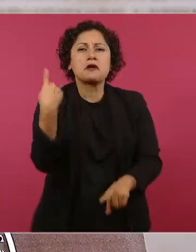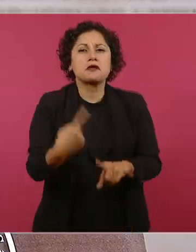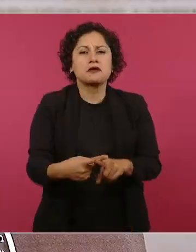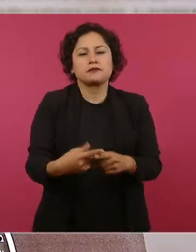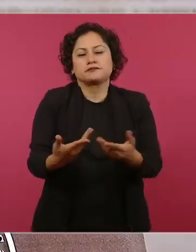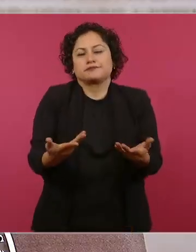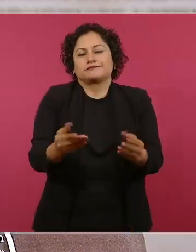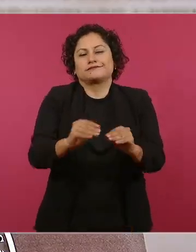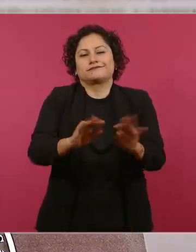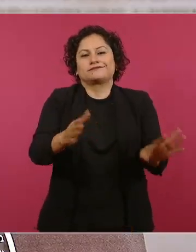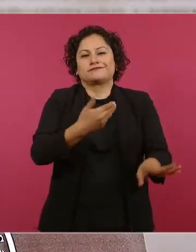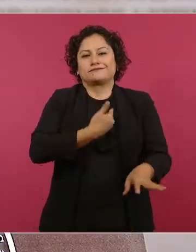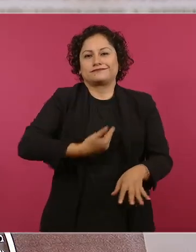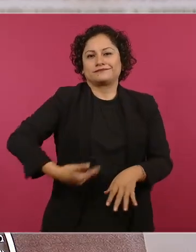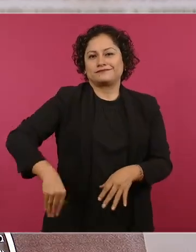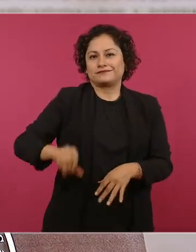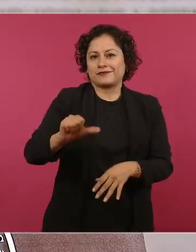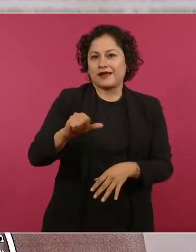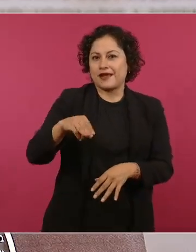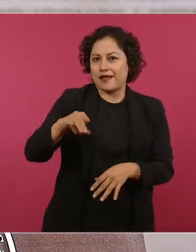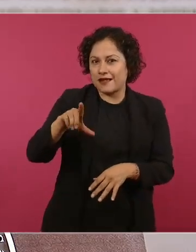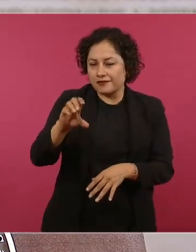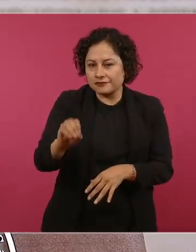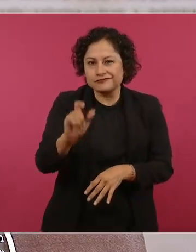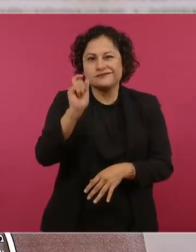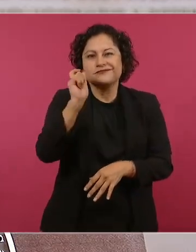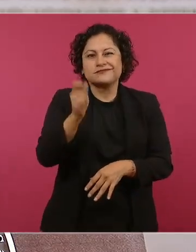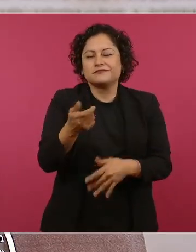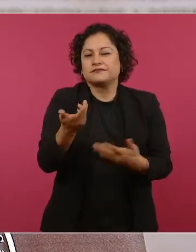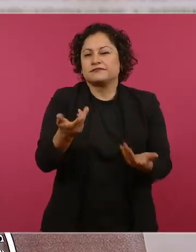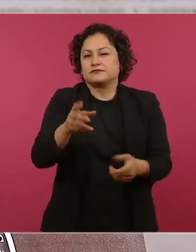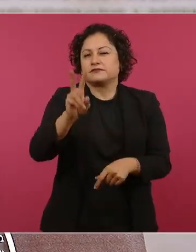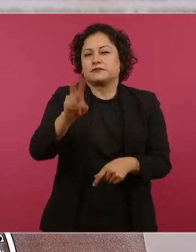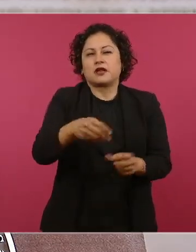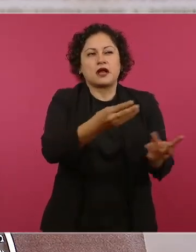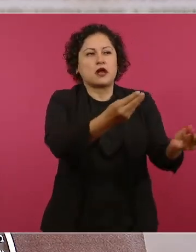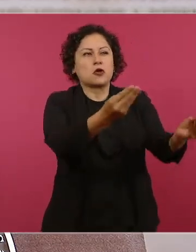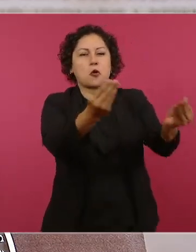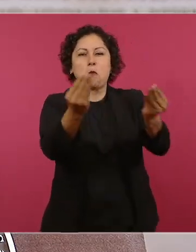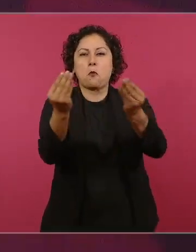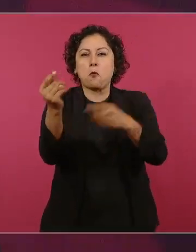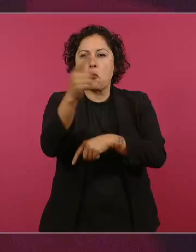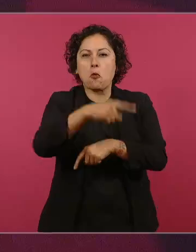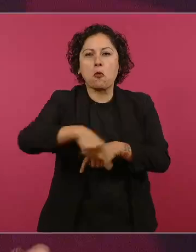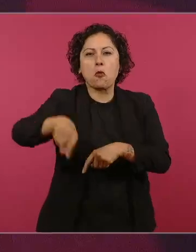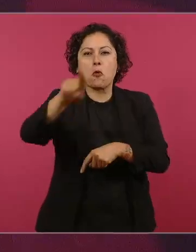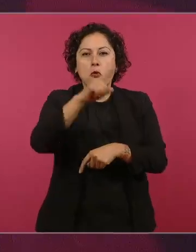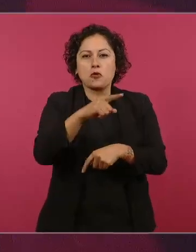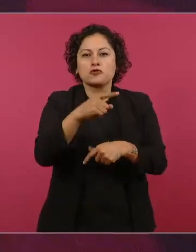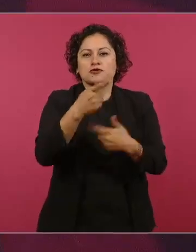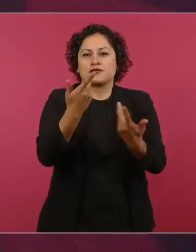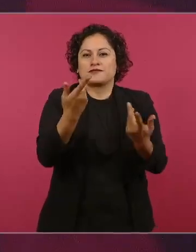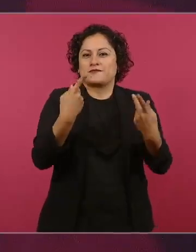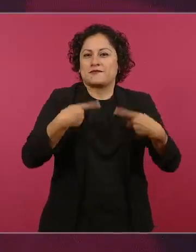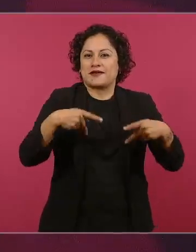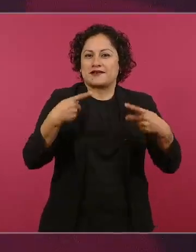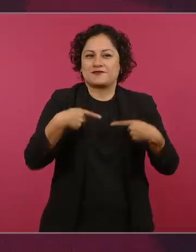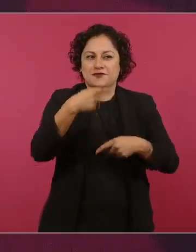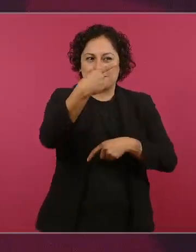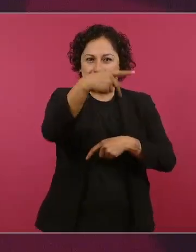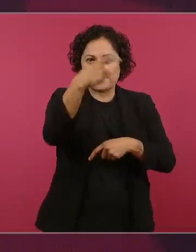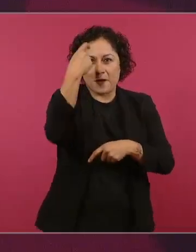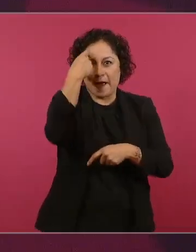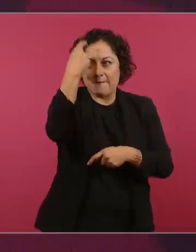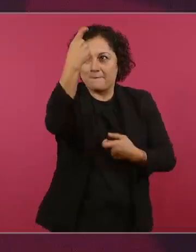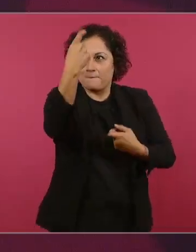ellos, la verdad es que son hilarantes y hay que reconocer la creatividad de todos los que hacen internet y son